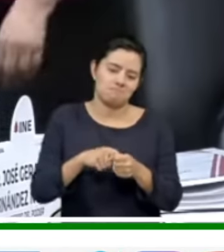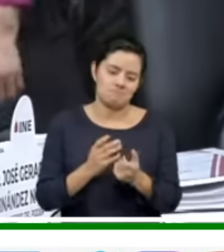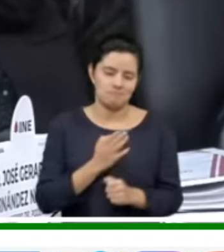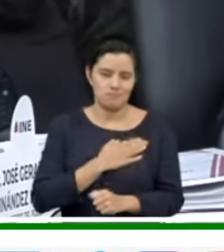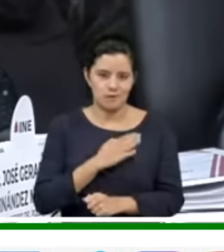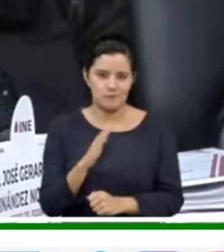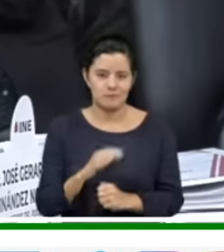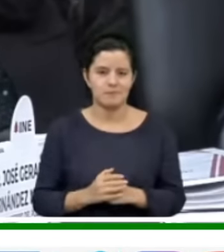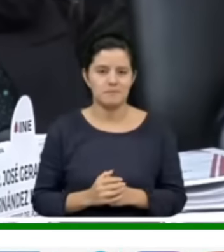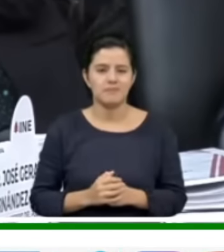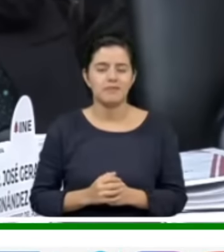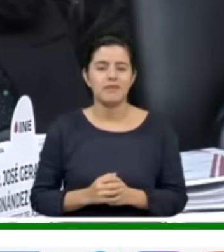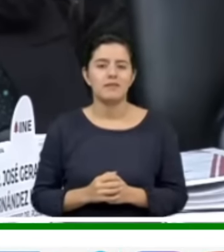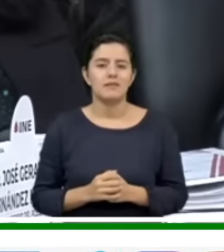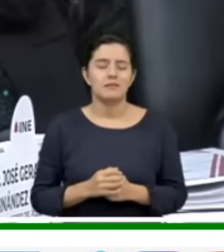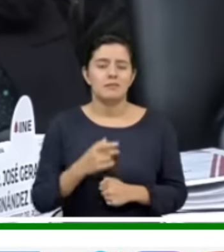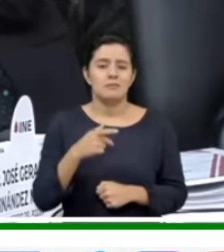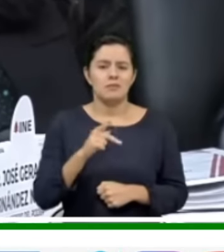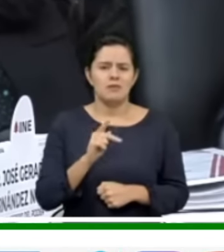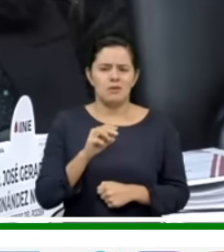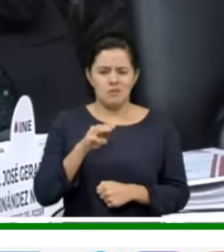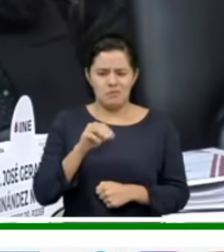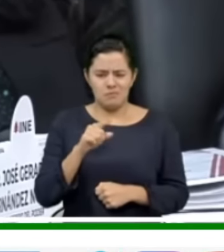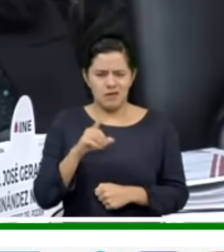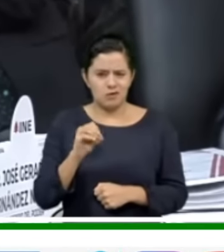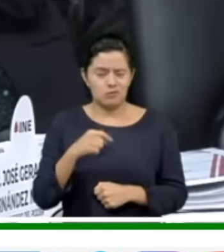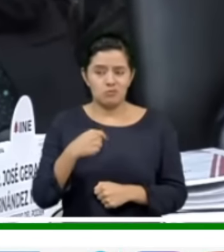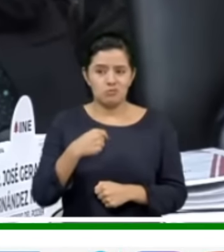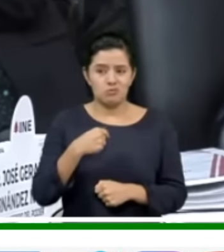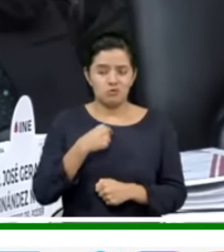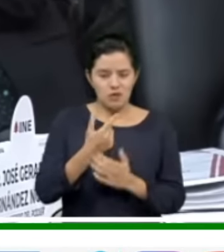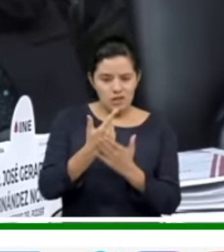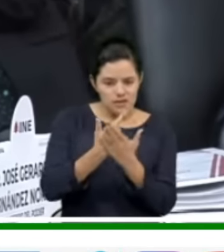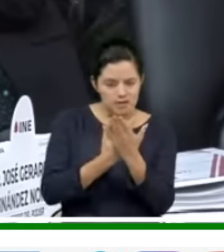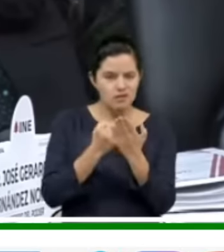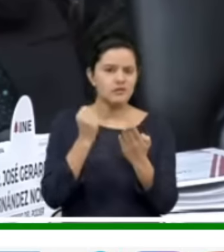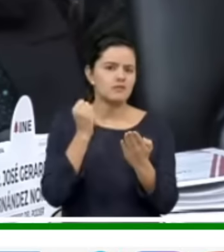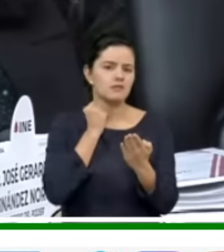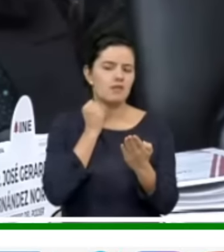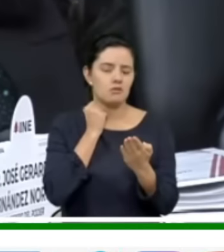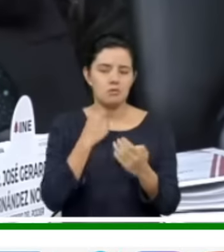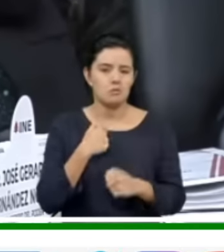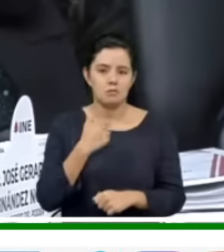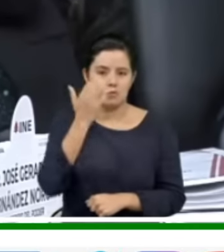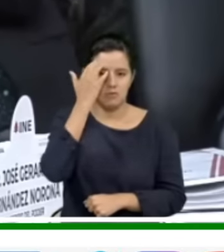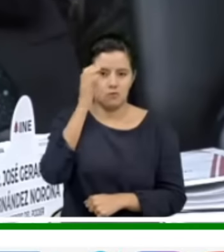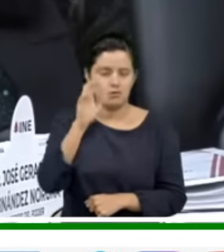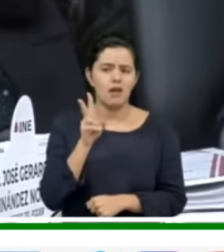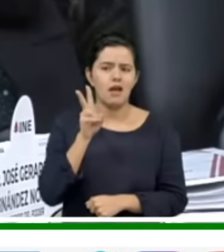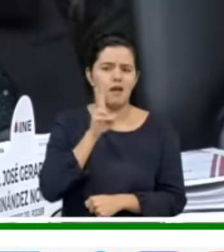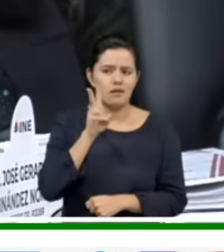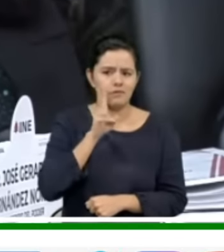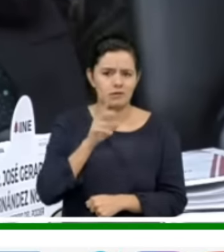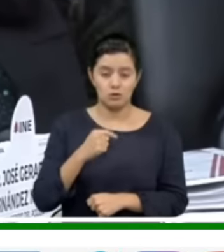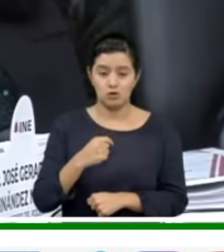este pero no no sé yo de de del Mao yo no conozco la lista de senadores pero ya que conoce la lista hay que nos comparta si yo también tengo